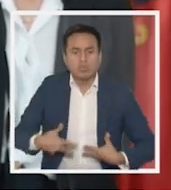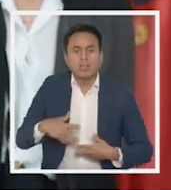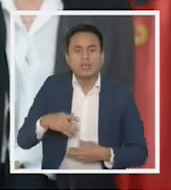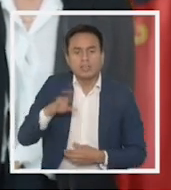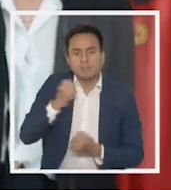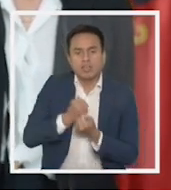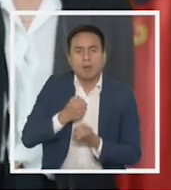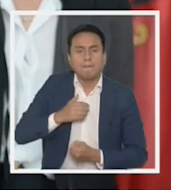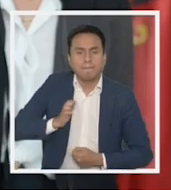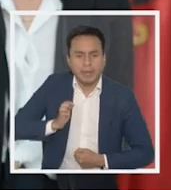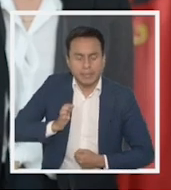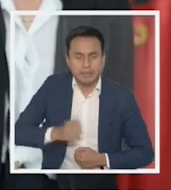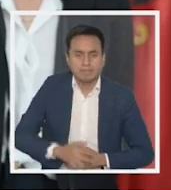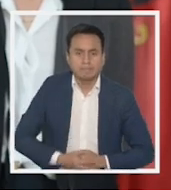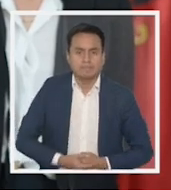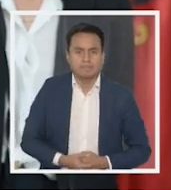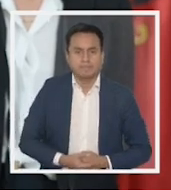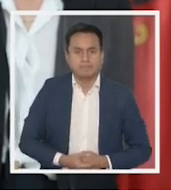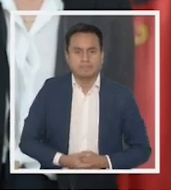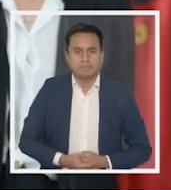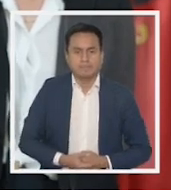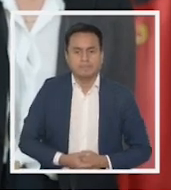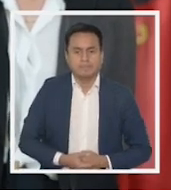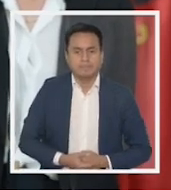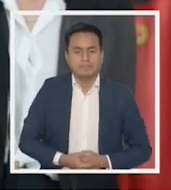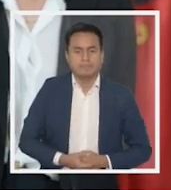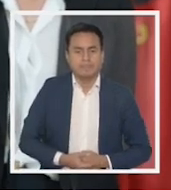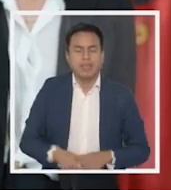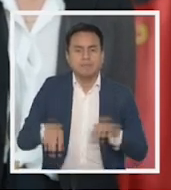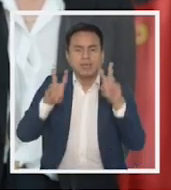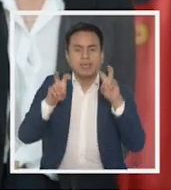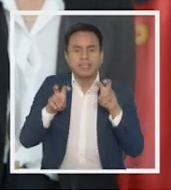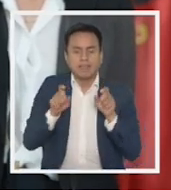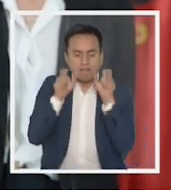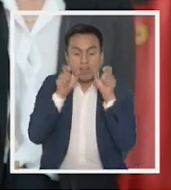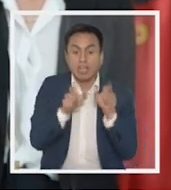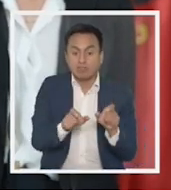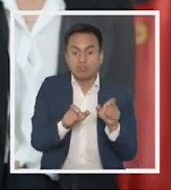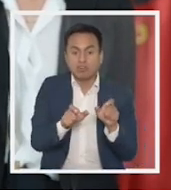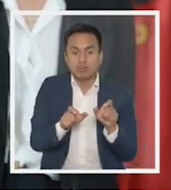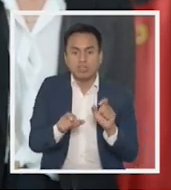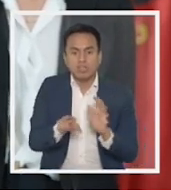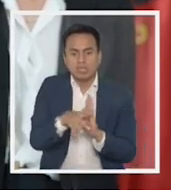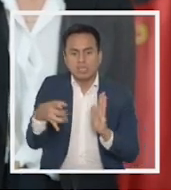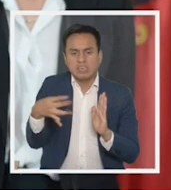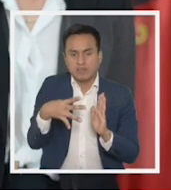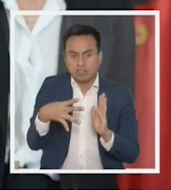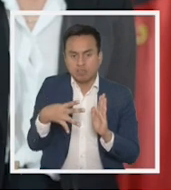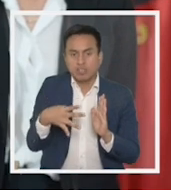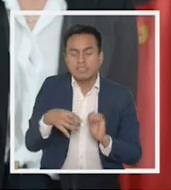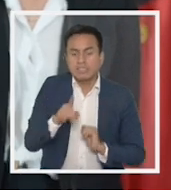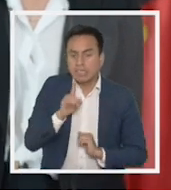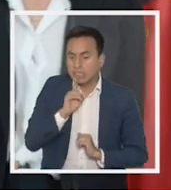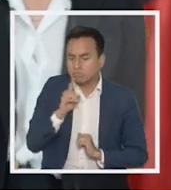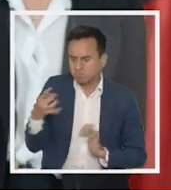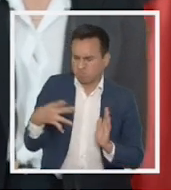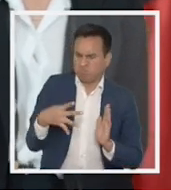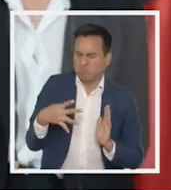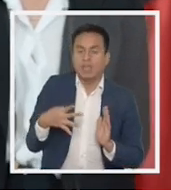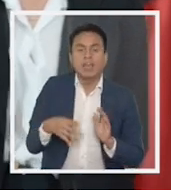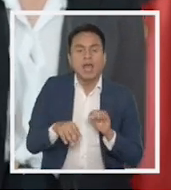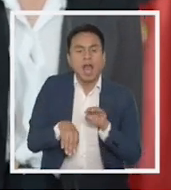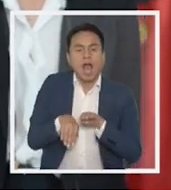En materia de fiscalización e infracciones, vamos a aumentar la fiscalización municipal del